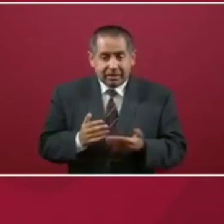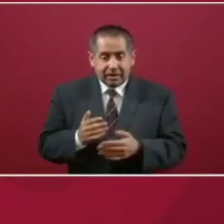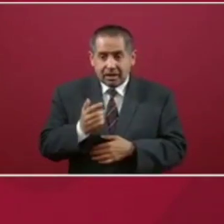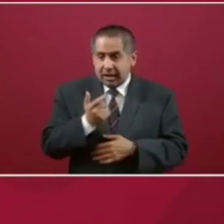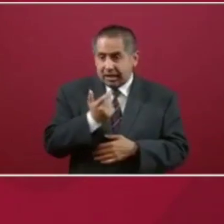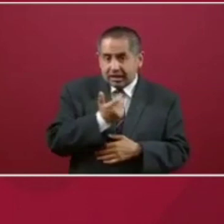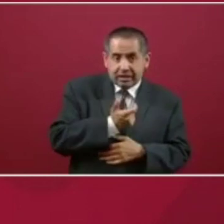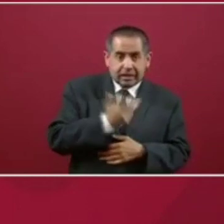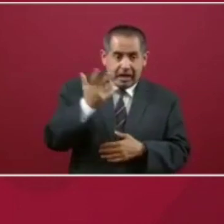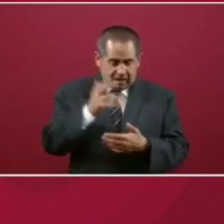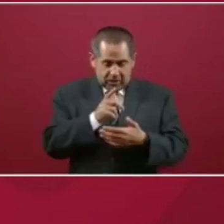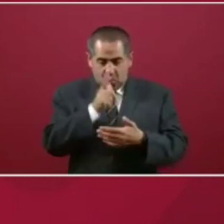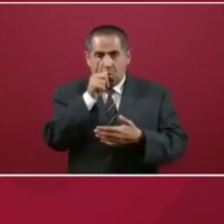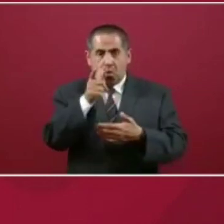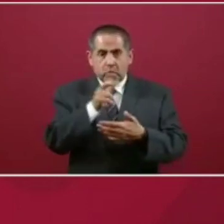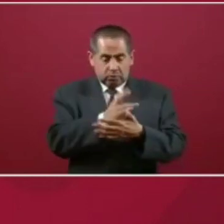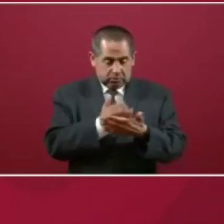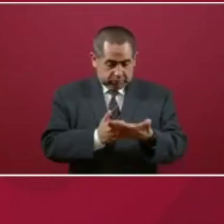altísimo.